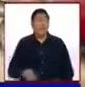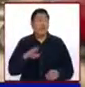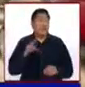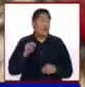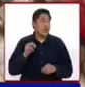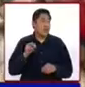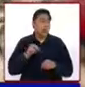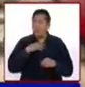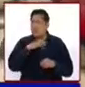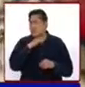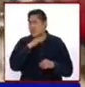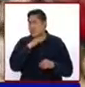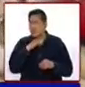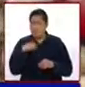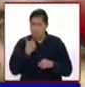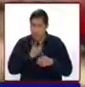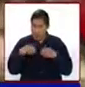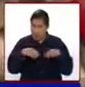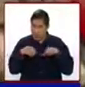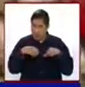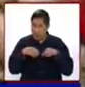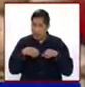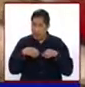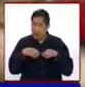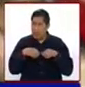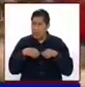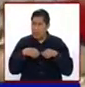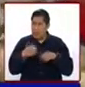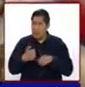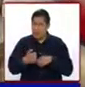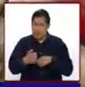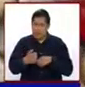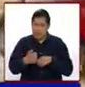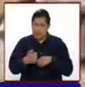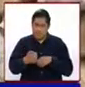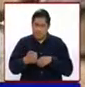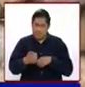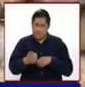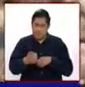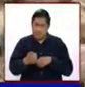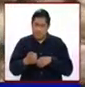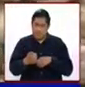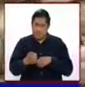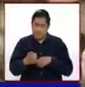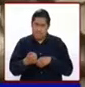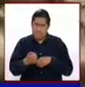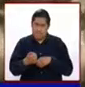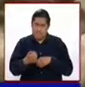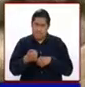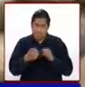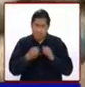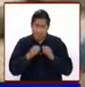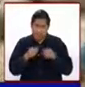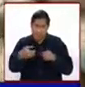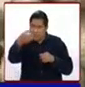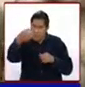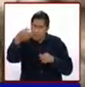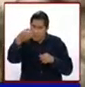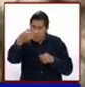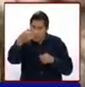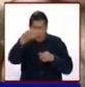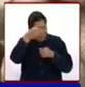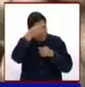Para que no esté contaminado nuestro grifo, lo que hacemos es flamear. Lo primero es flameamos. Tomamos la muestra